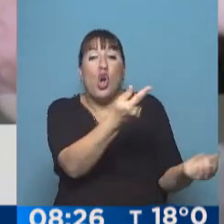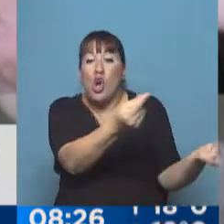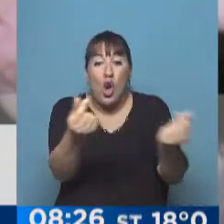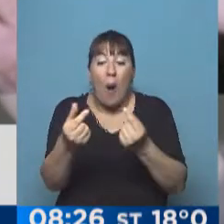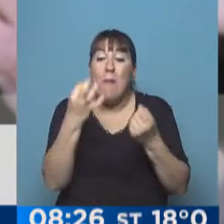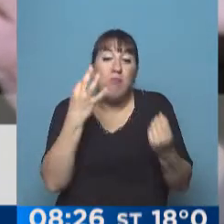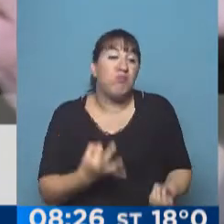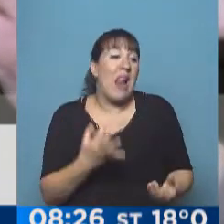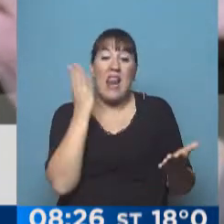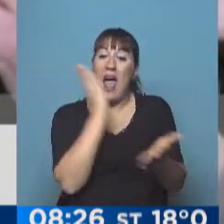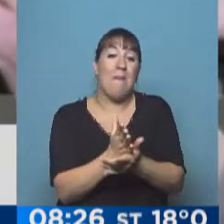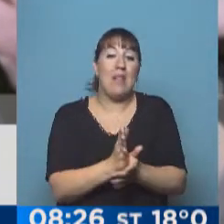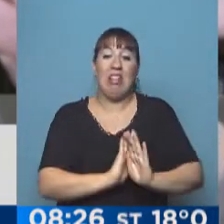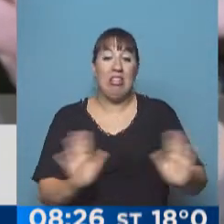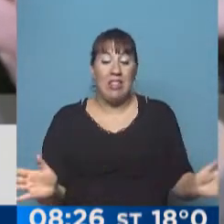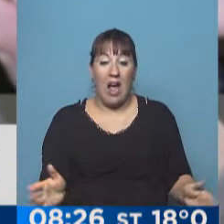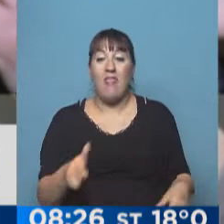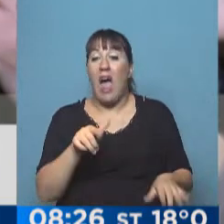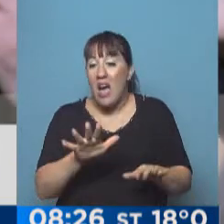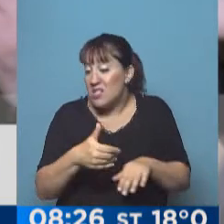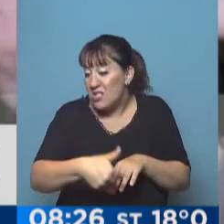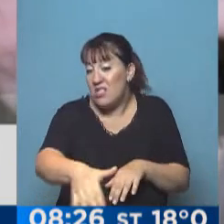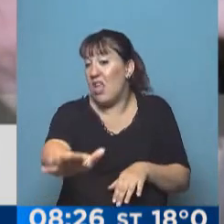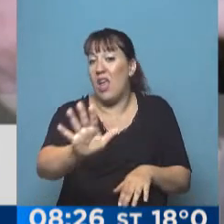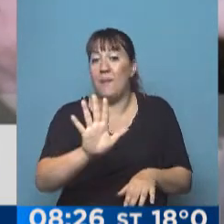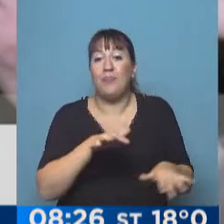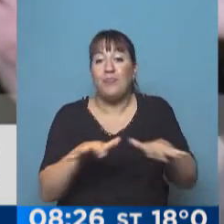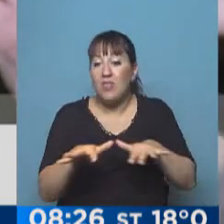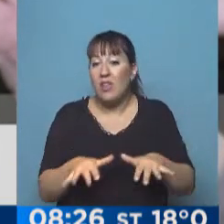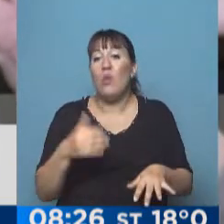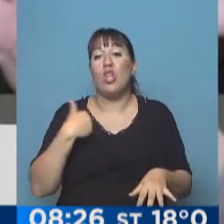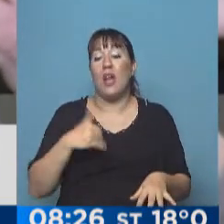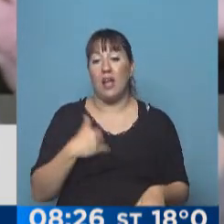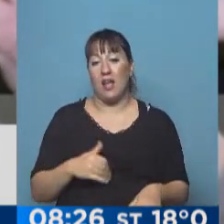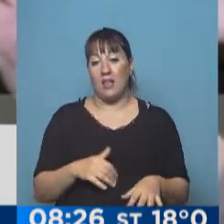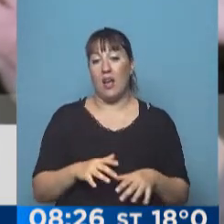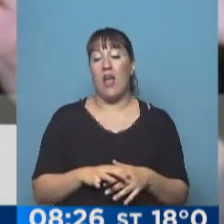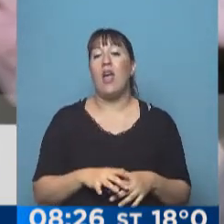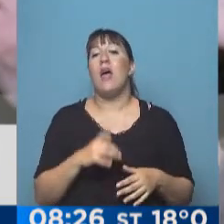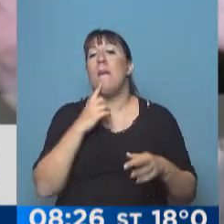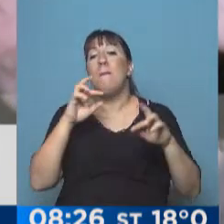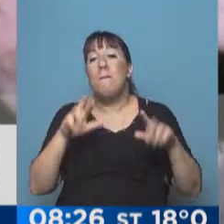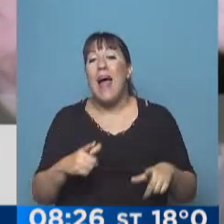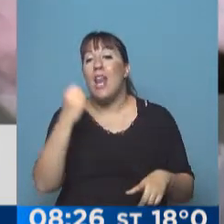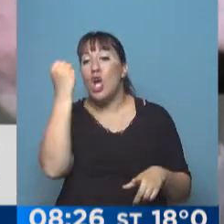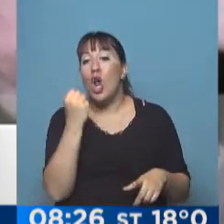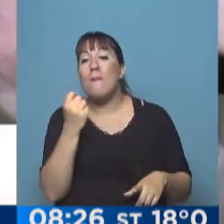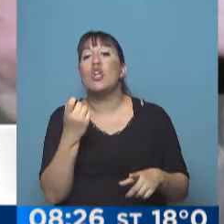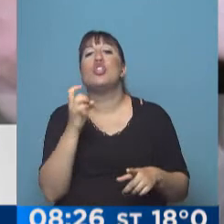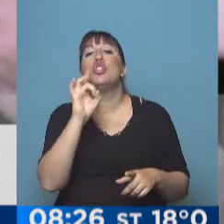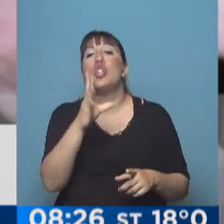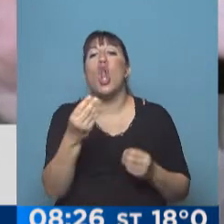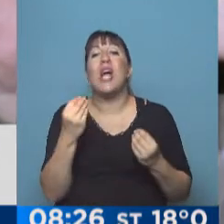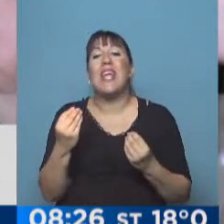va a ver cómo se va a producir en los próximos tiempos la situación de los argentinos en políticas económicas que sólo benefician a los